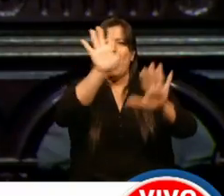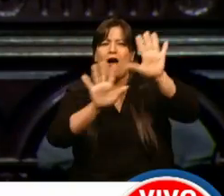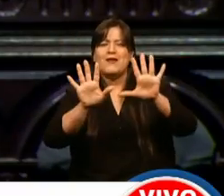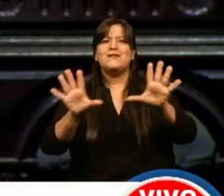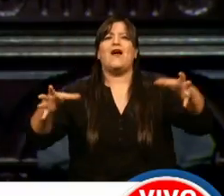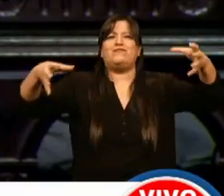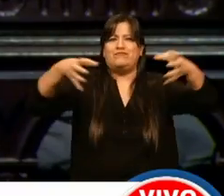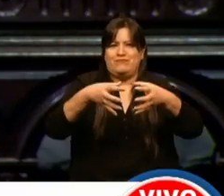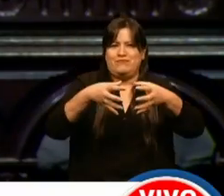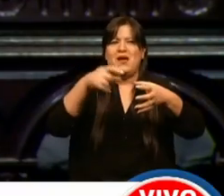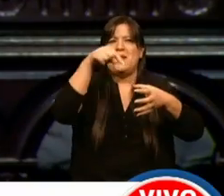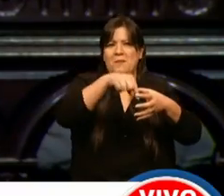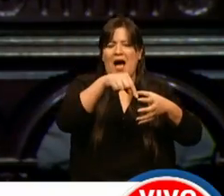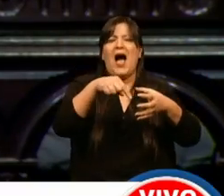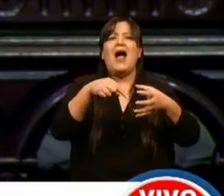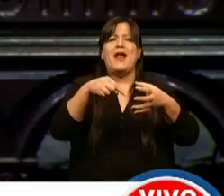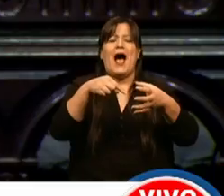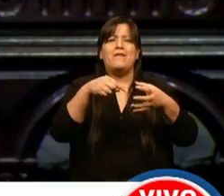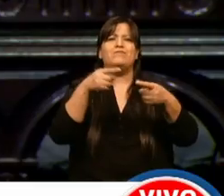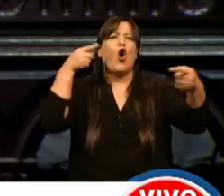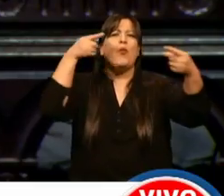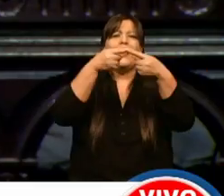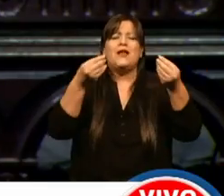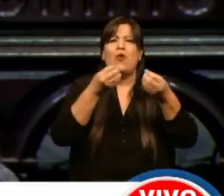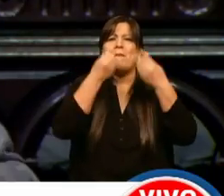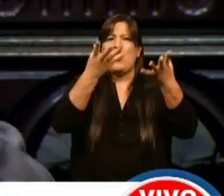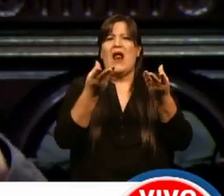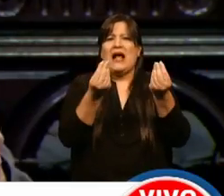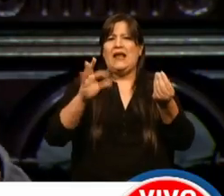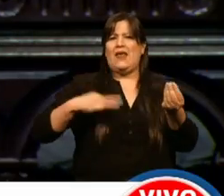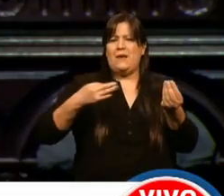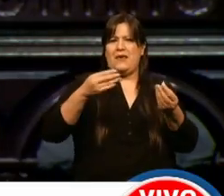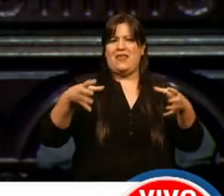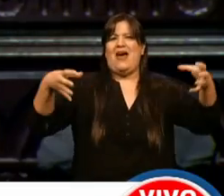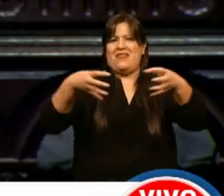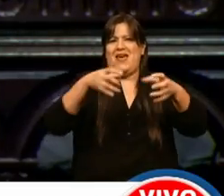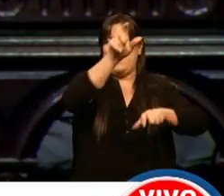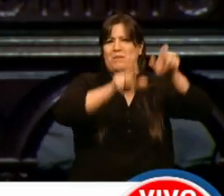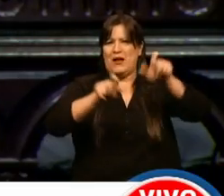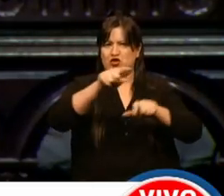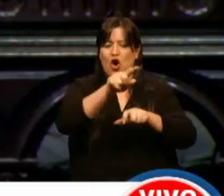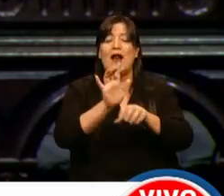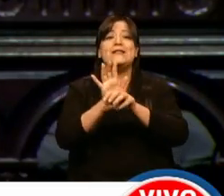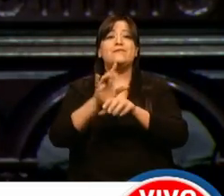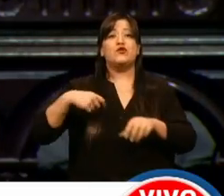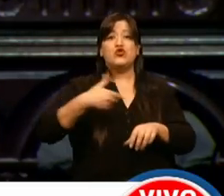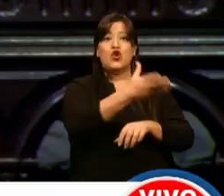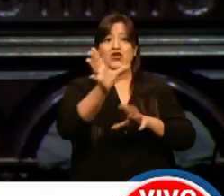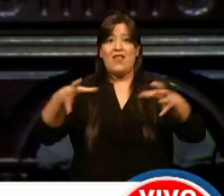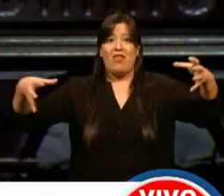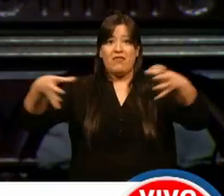elevar la calidad de vida del conjunto muchas veces el conjunto de una sociedad